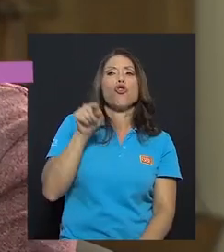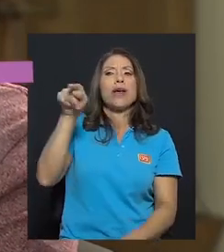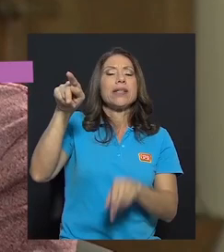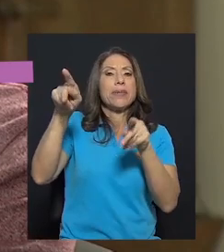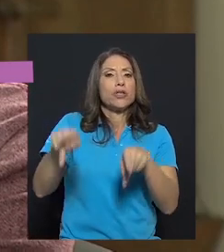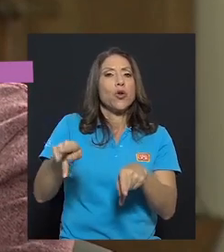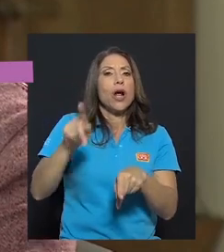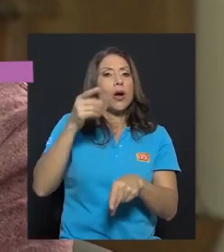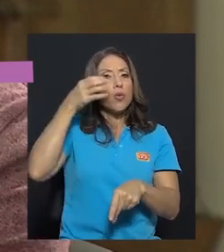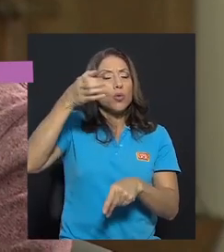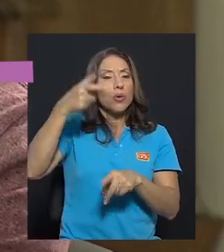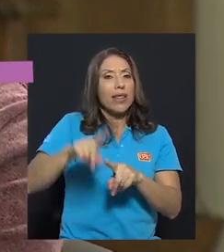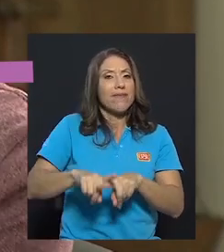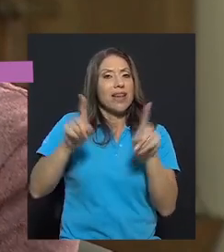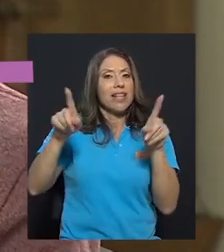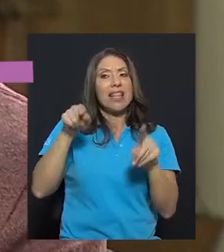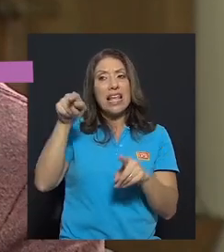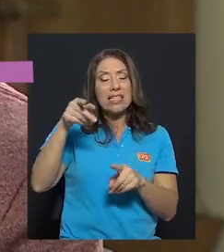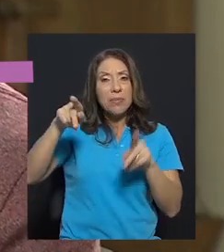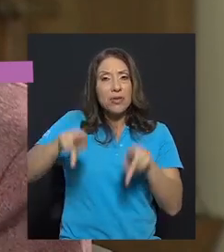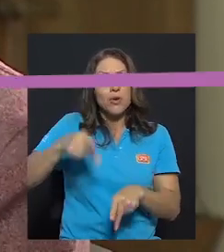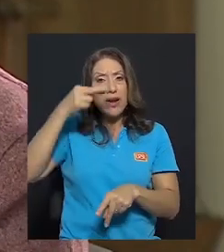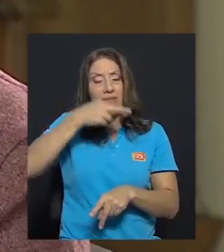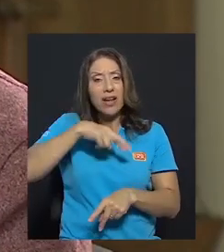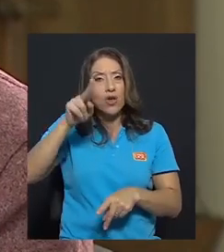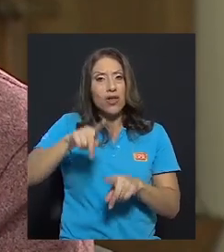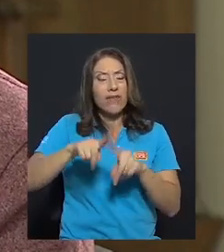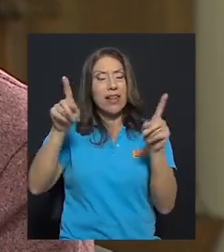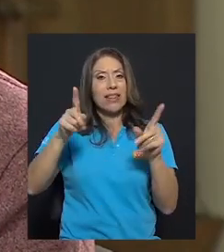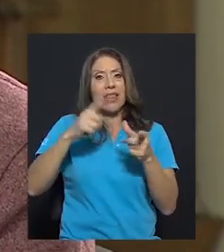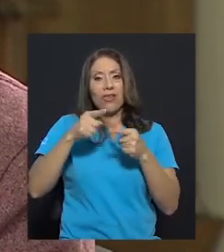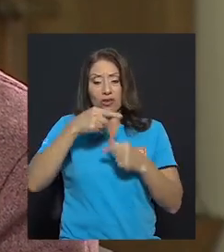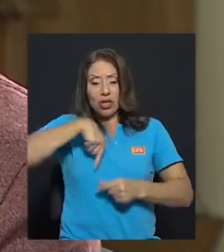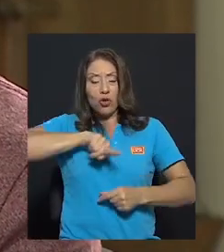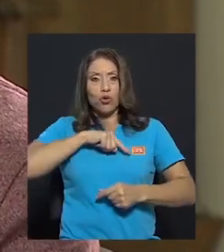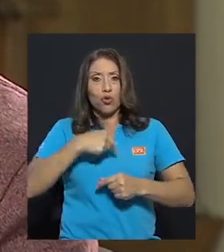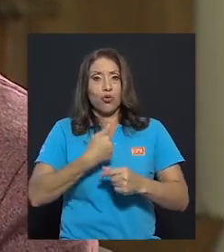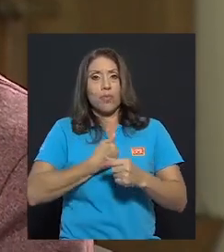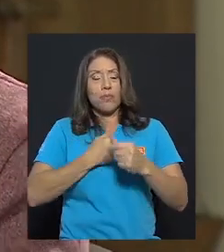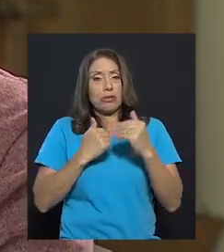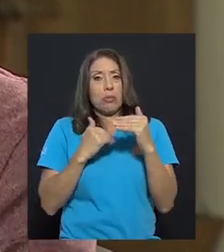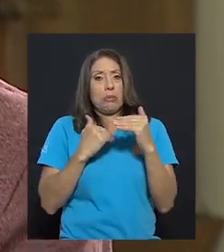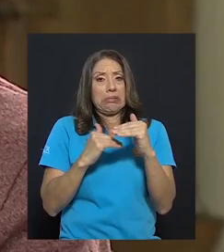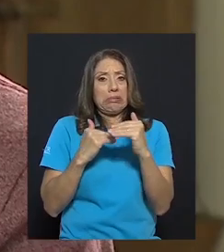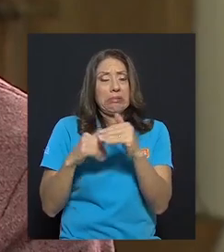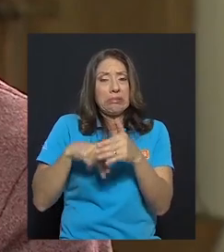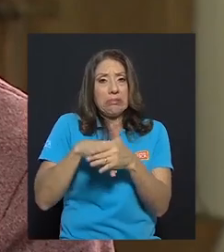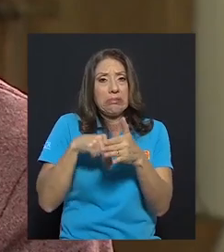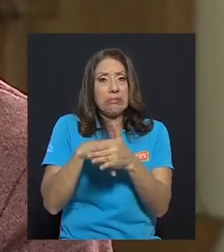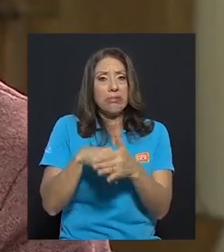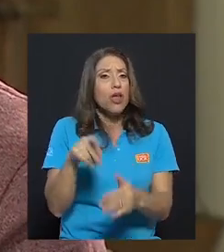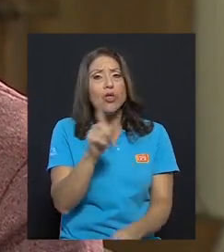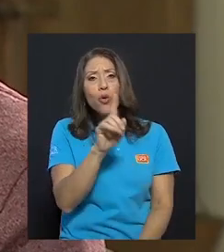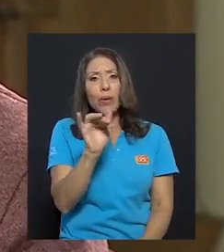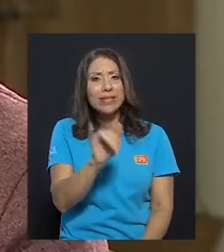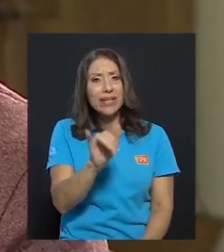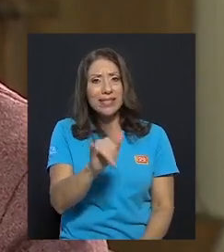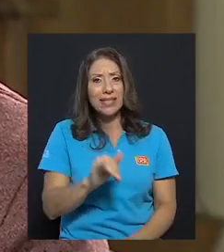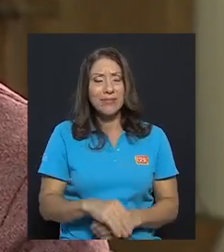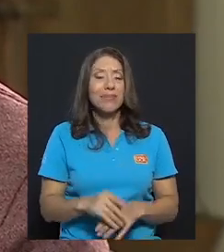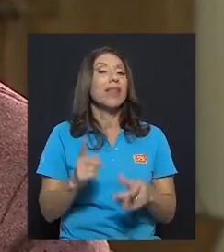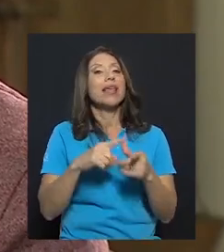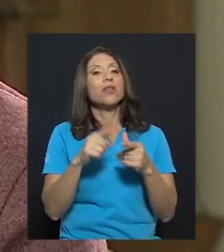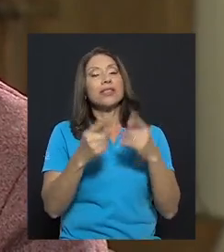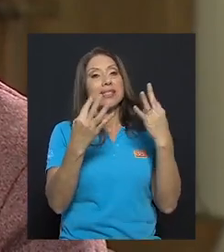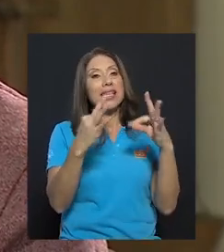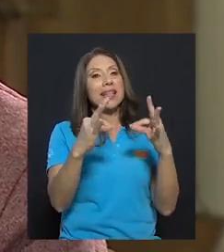ser de esta cultura o este país o esta religión, es así, así, así. Bueno, no, o sea, no es así. Y entonces lo que se intenta crear es como una campaña de inclusión